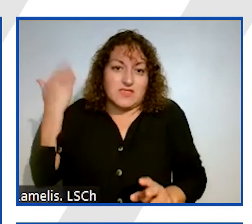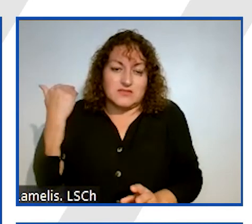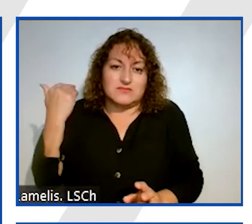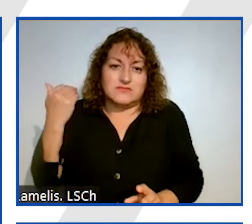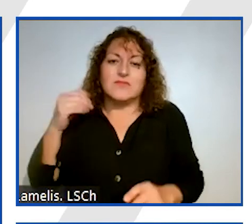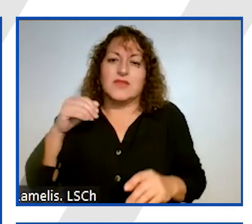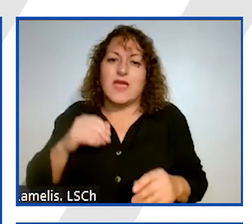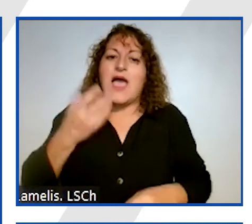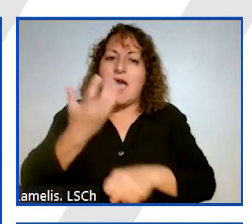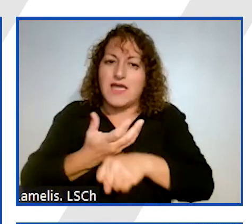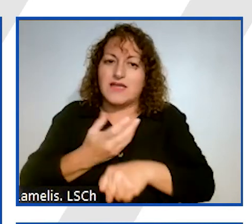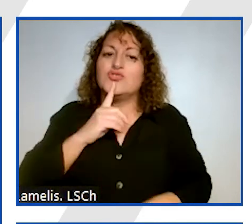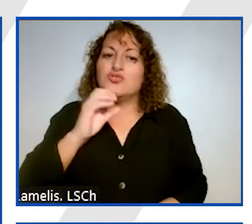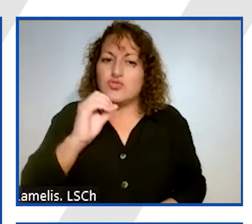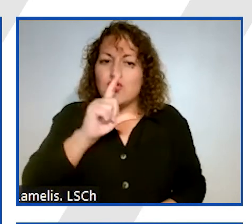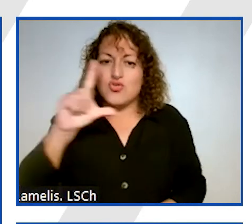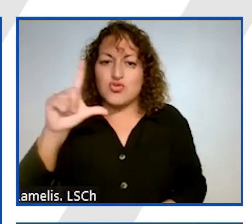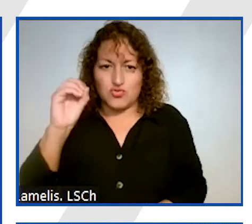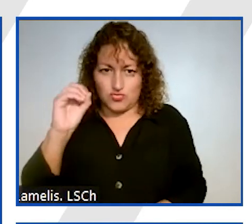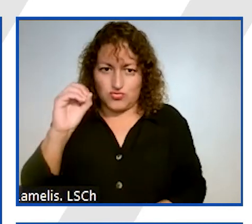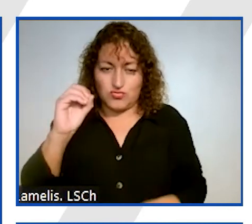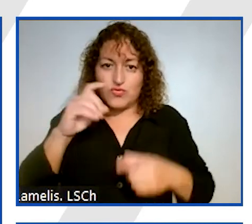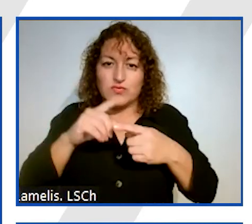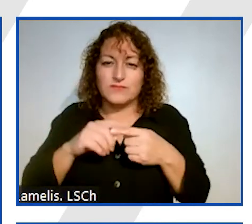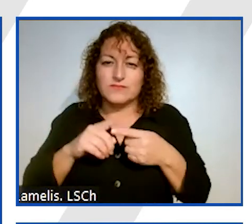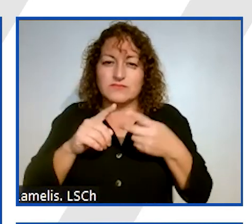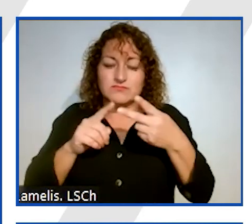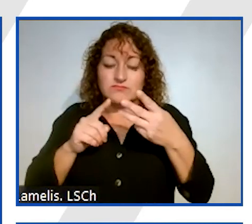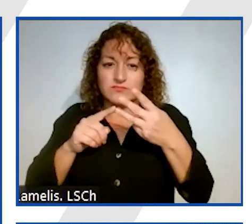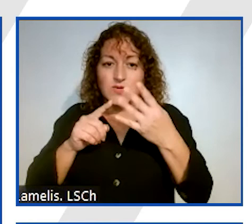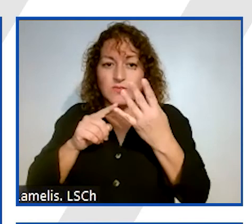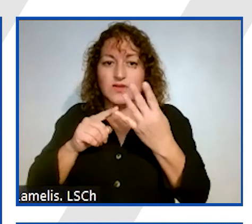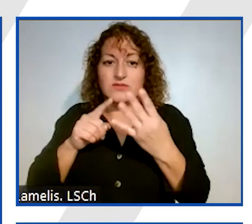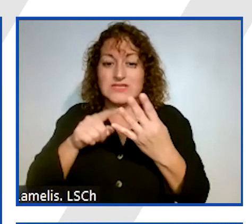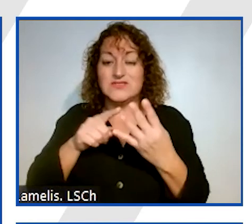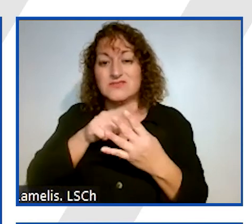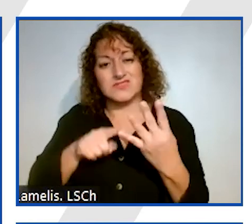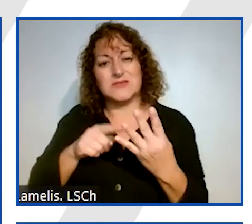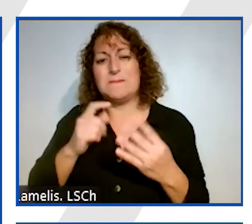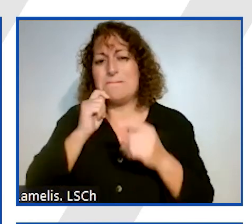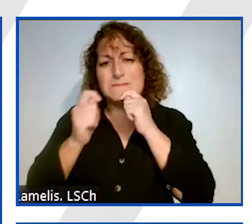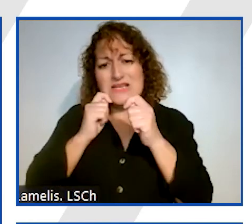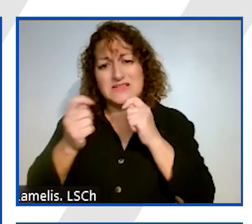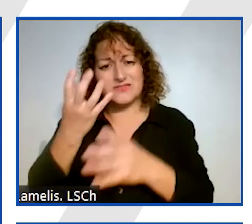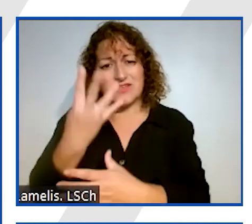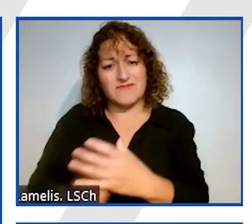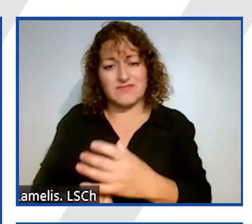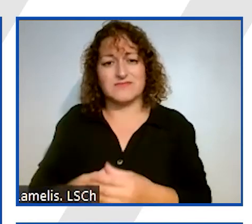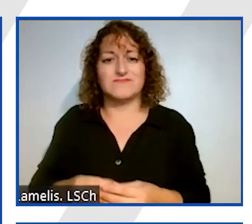costeros. Tenemos estas 4 especies que a nivel global están en peligro de extinción. Tenemos